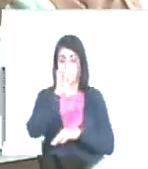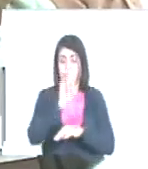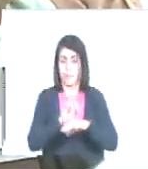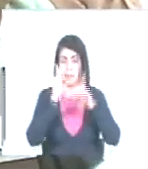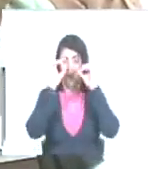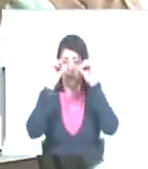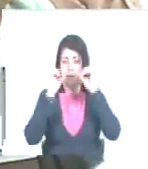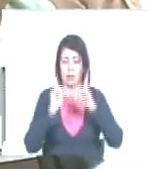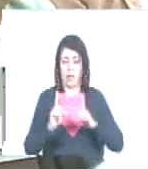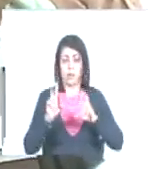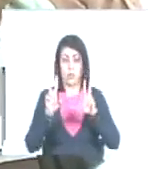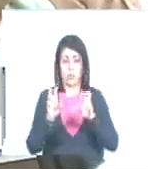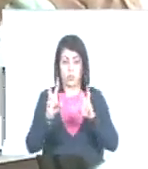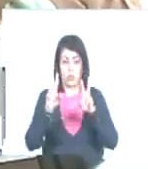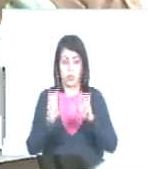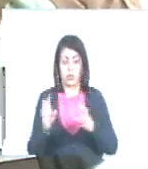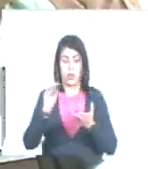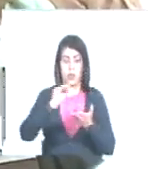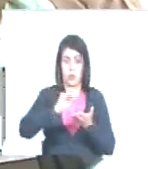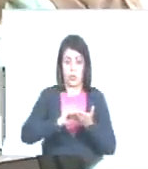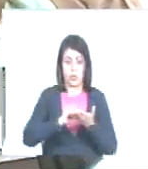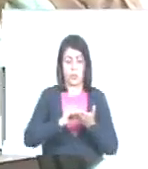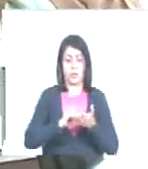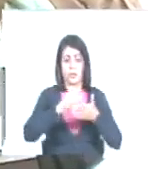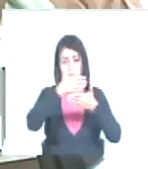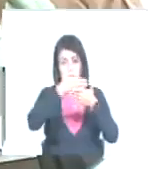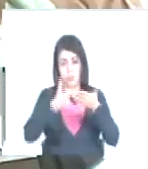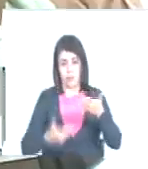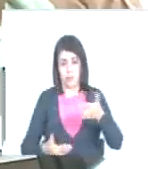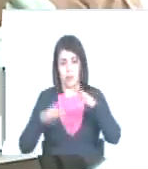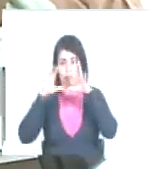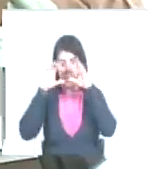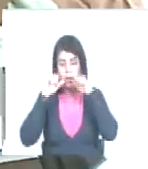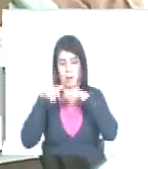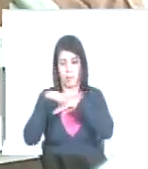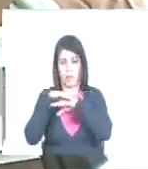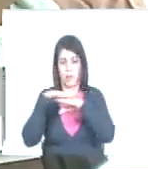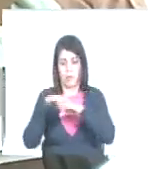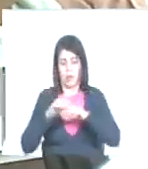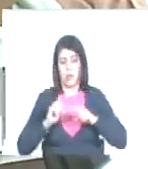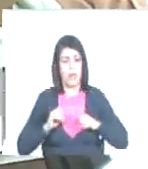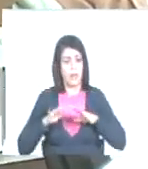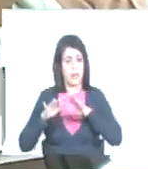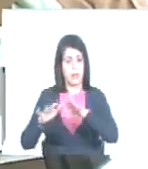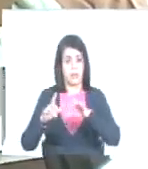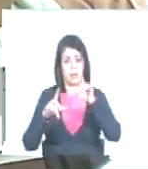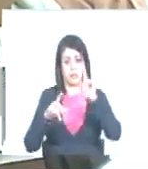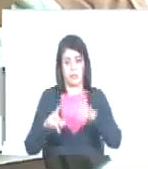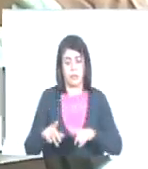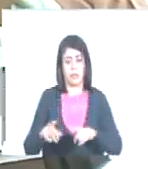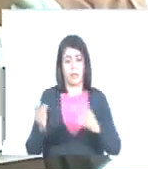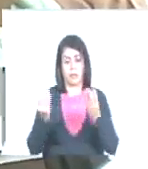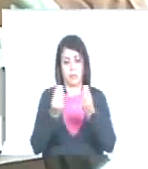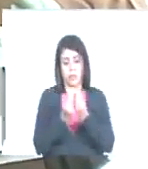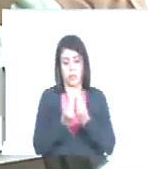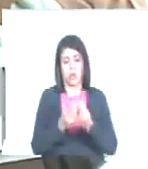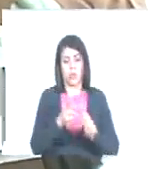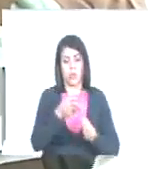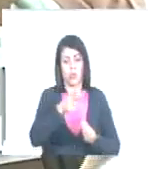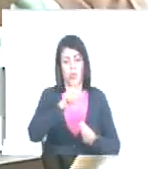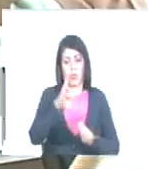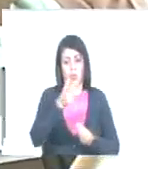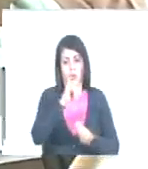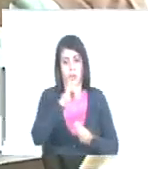plenipotenciario. Actualizar y reactivar el memorando de entendimiento entre el Ministerio de Asuntos Exteriores y Comercio de Hungría y